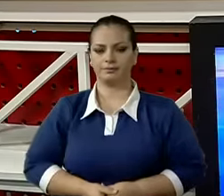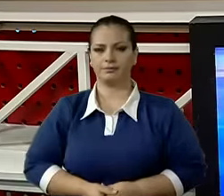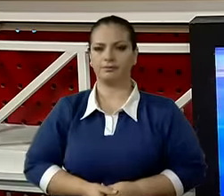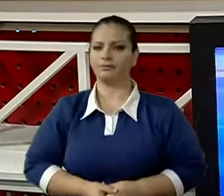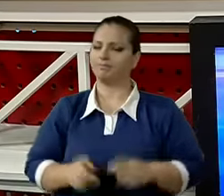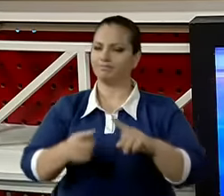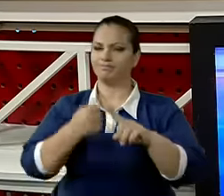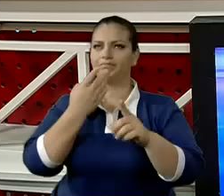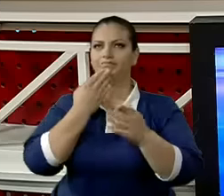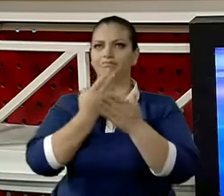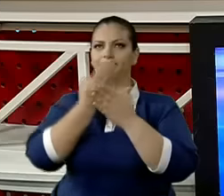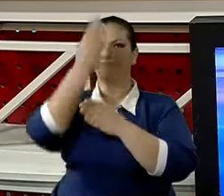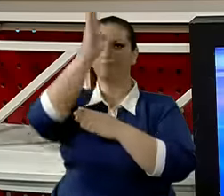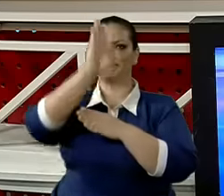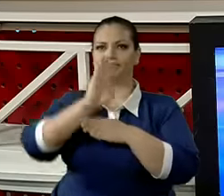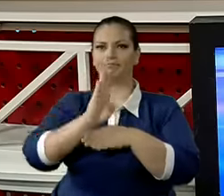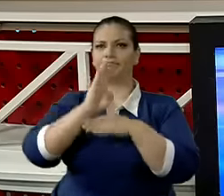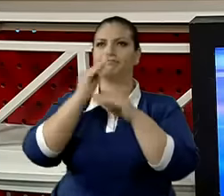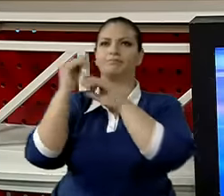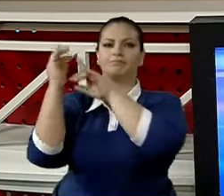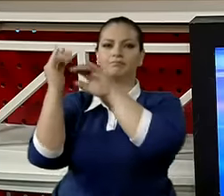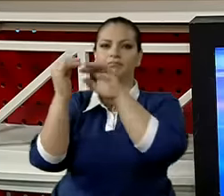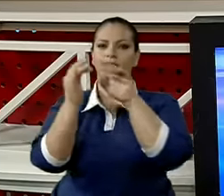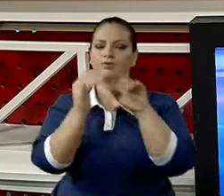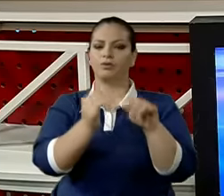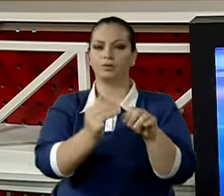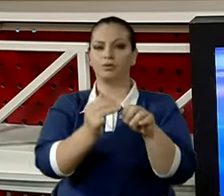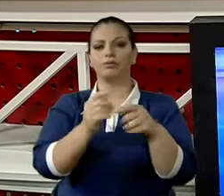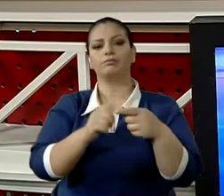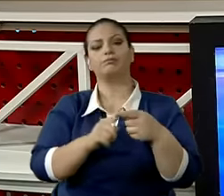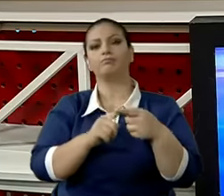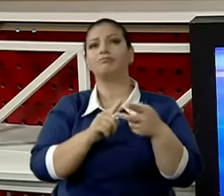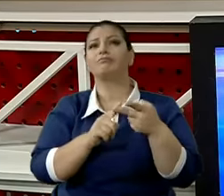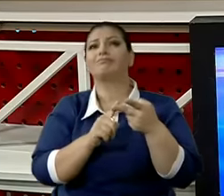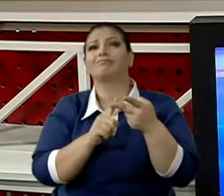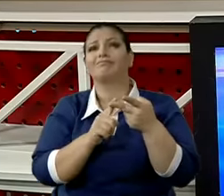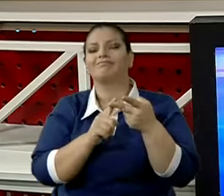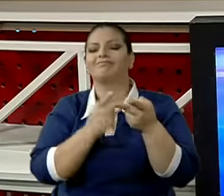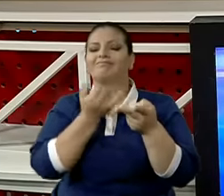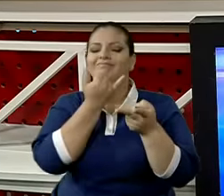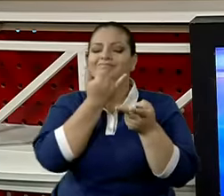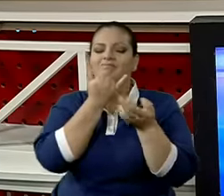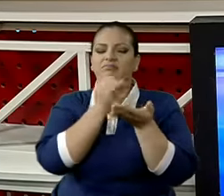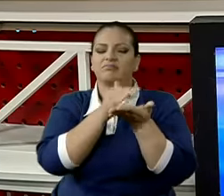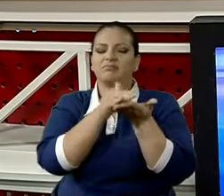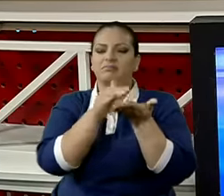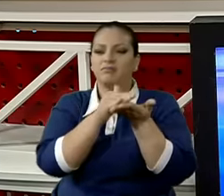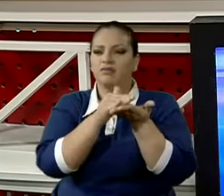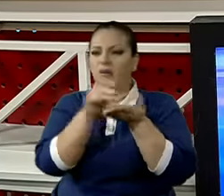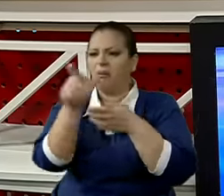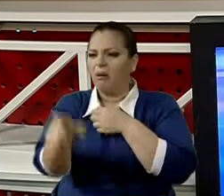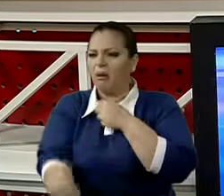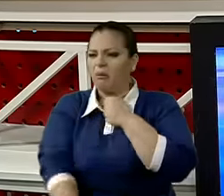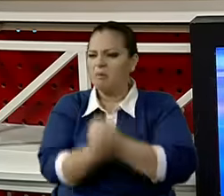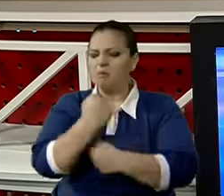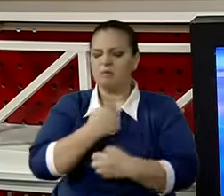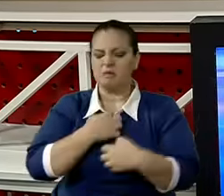que le agradecemos sus bendiciones diarias y pedirle perdón. Que nos ayude a perdonar y a reconocer nuestros errores